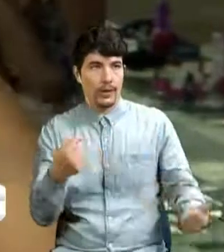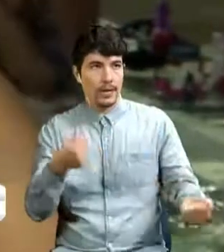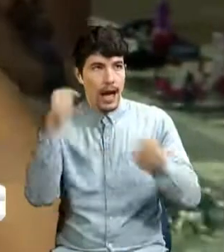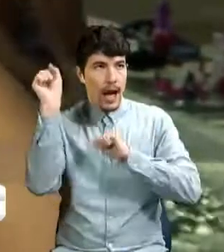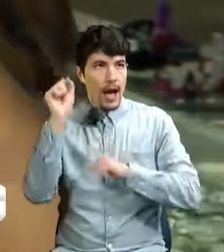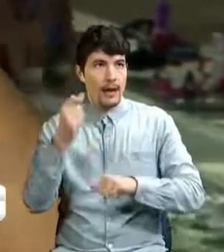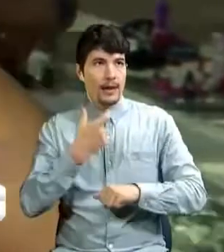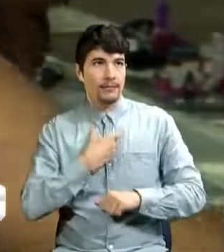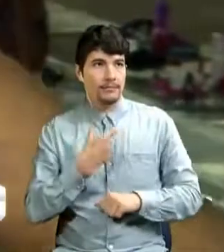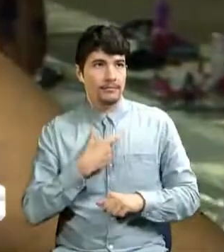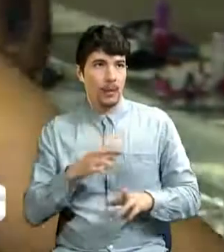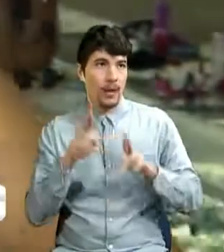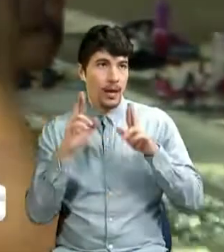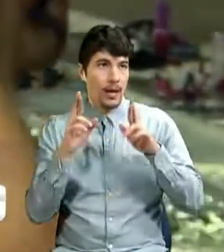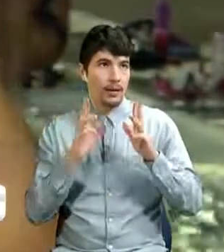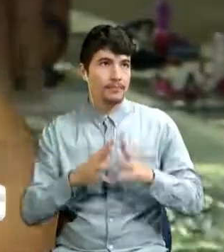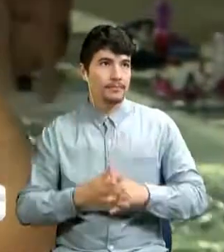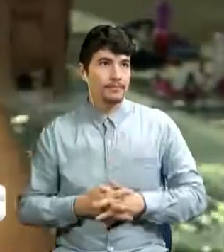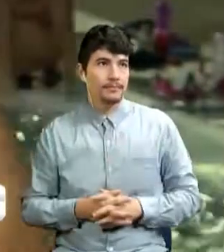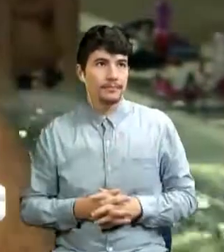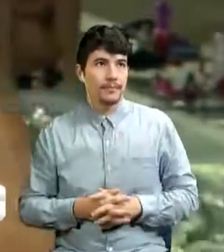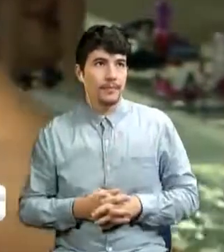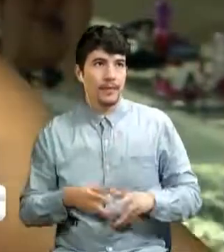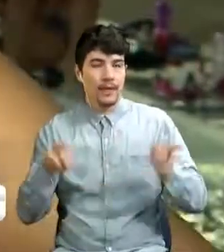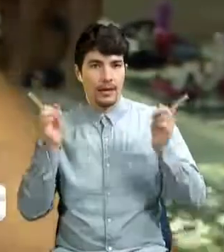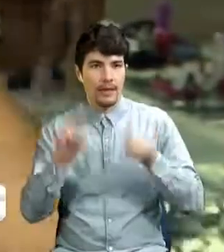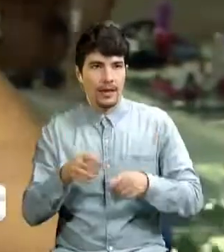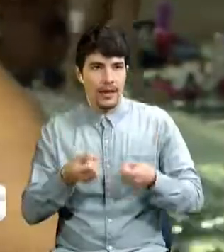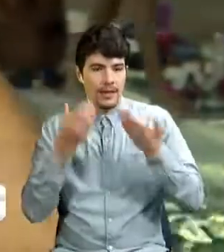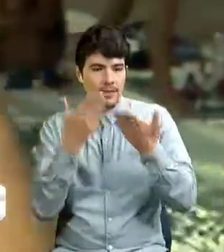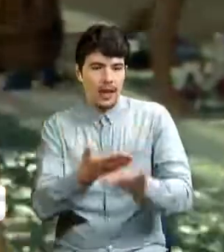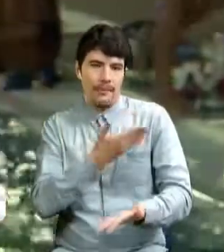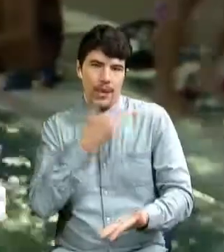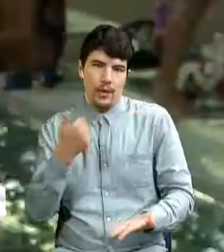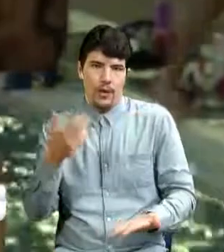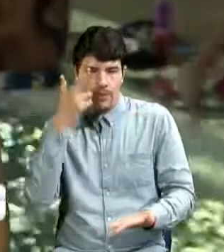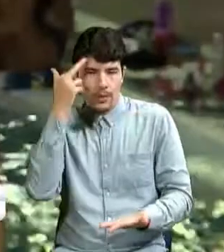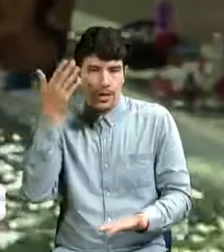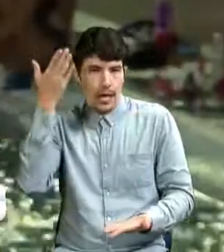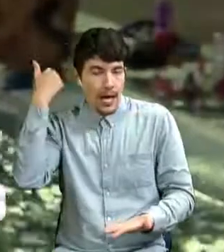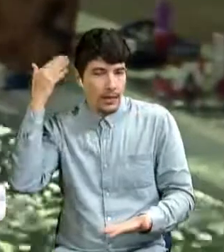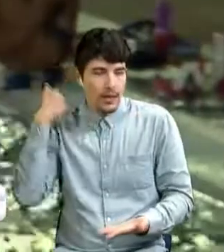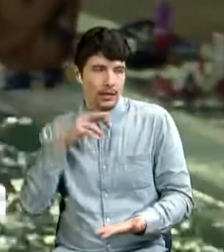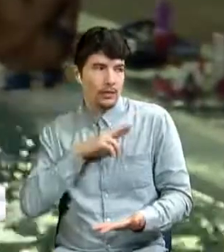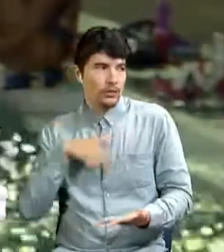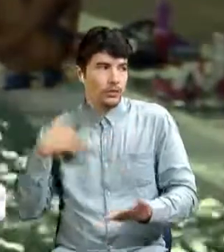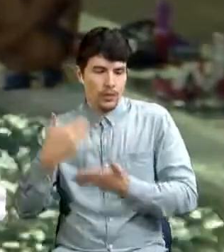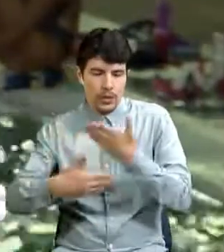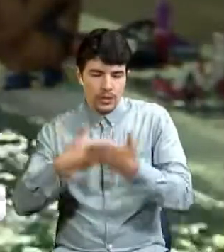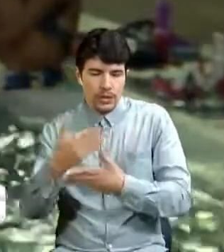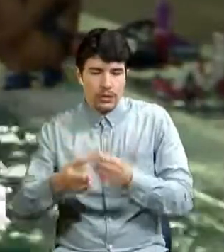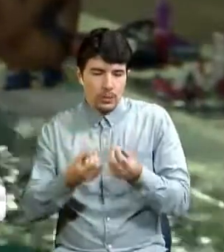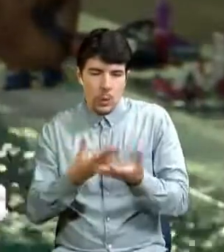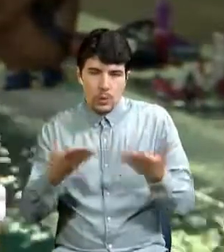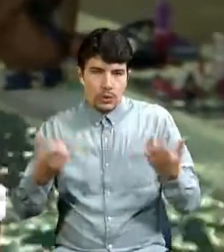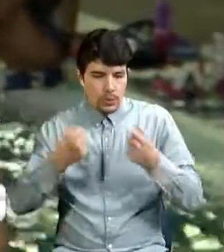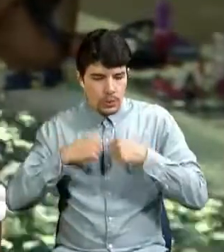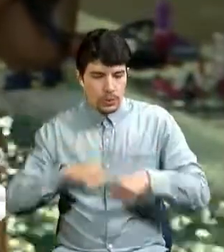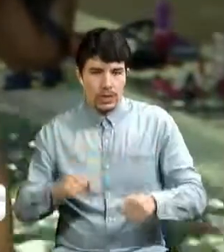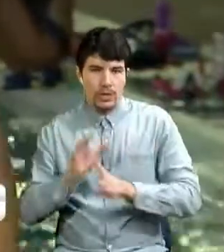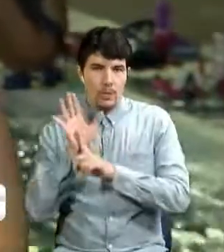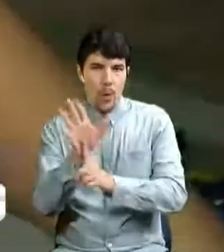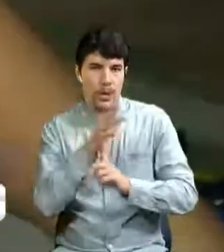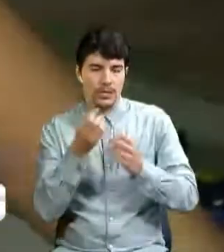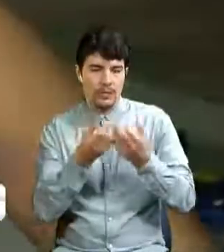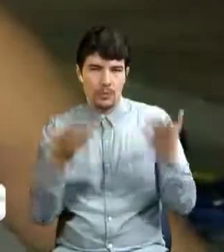preseas y puedes dar lo mejor porque para esto ha sido un proceso largo y vamos a ver lo que